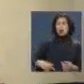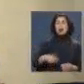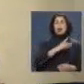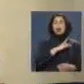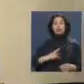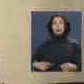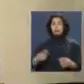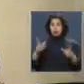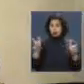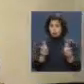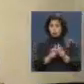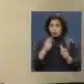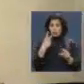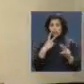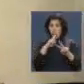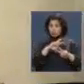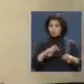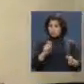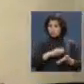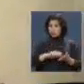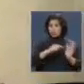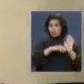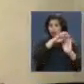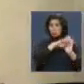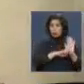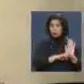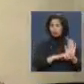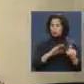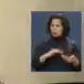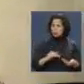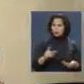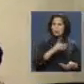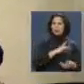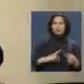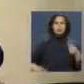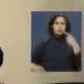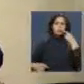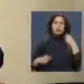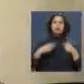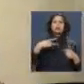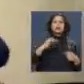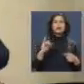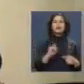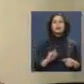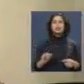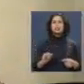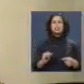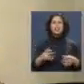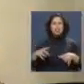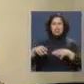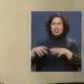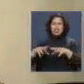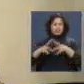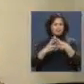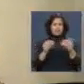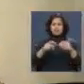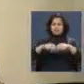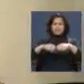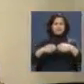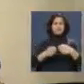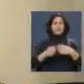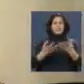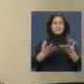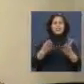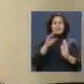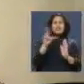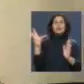esto, el proyecto perdón, del diputado Tomás Hitz lo desarmaron entero y lo dejaron reducido simplemente a